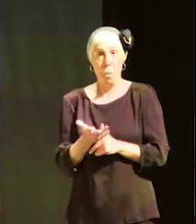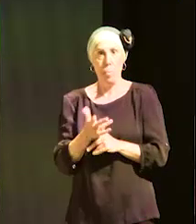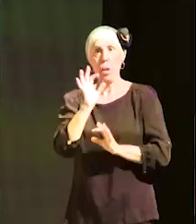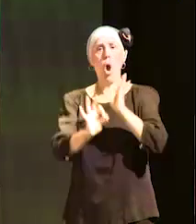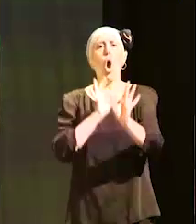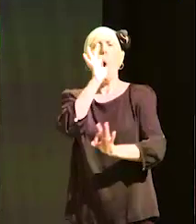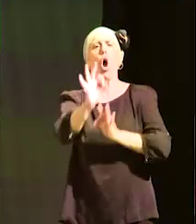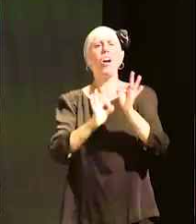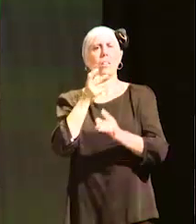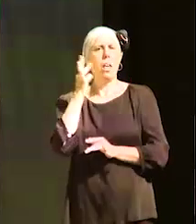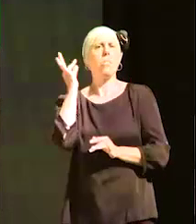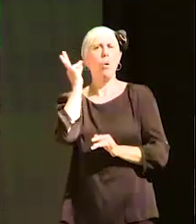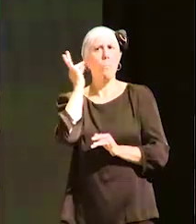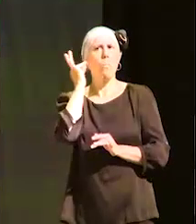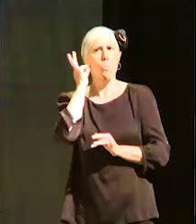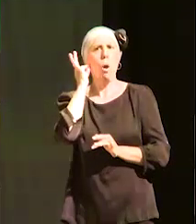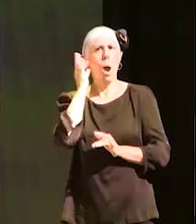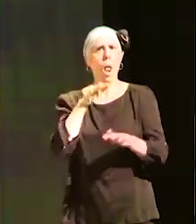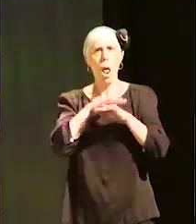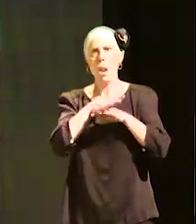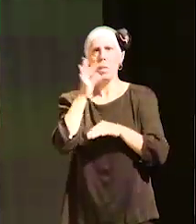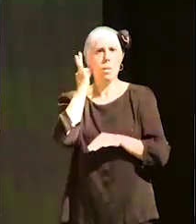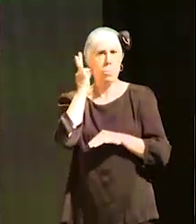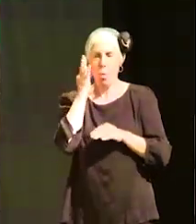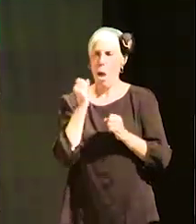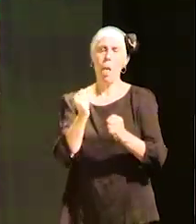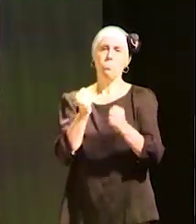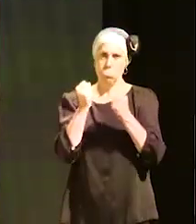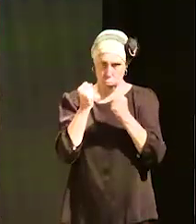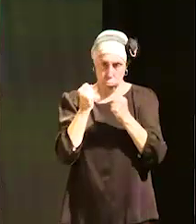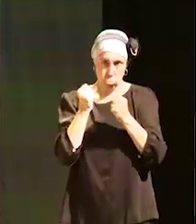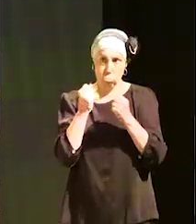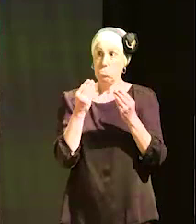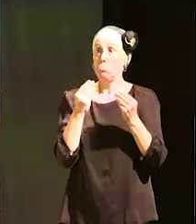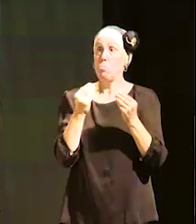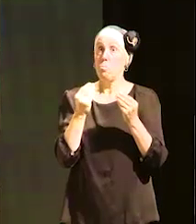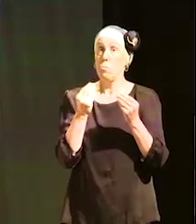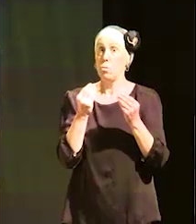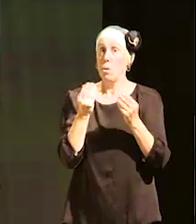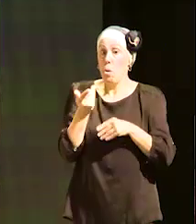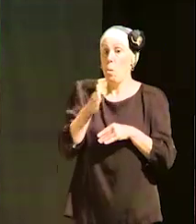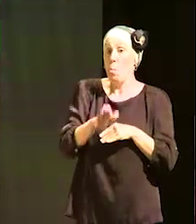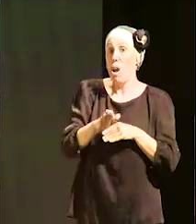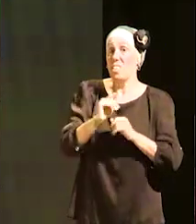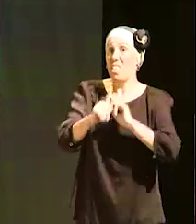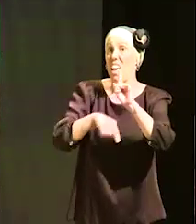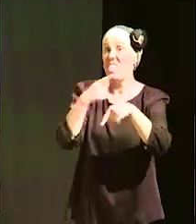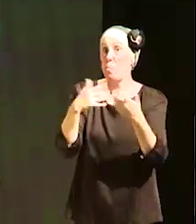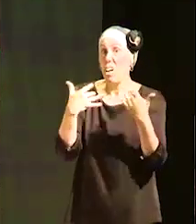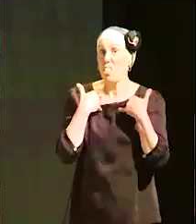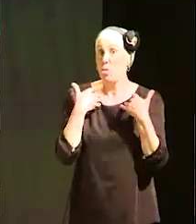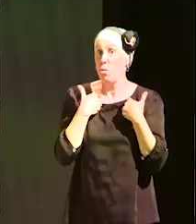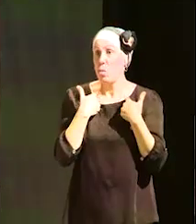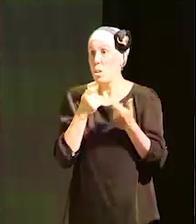femenina se está fortaleciendo muchísimo muchísimo el duelo pues a través de